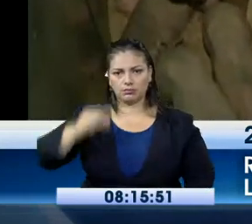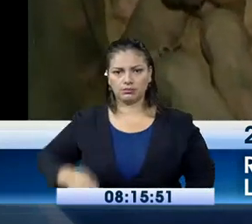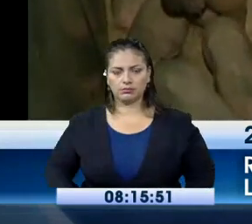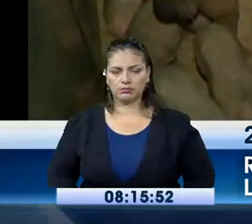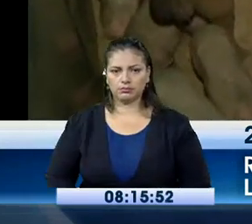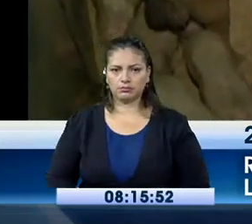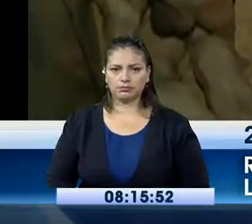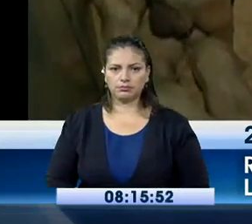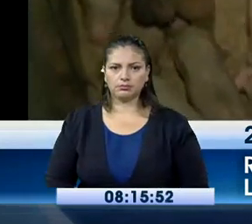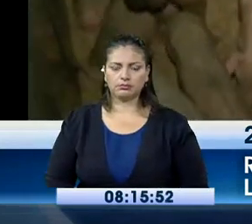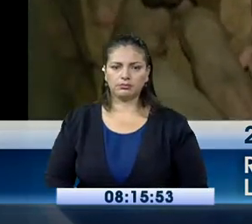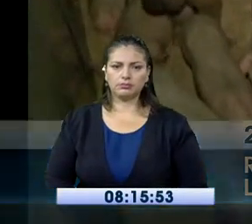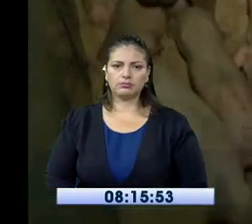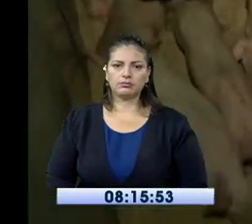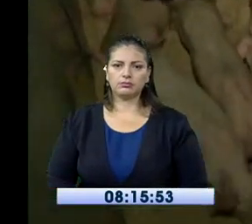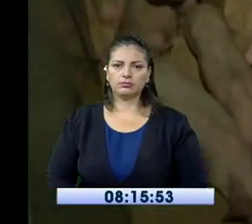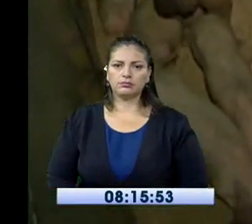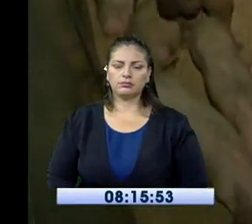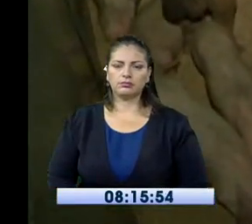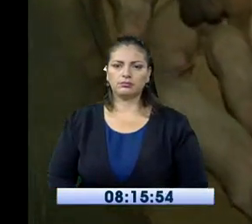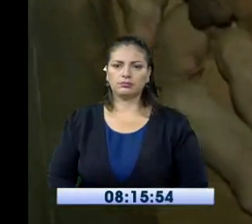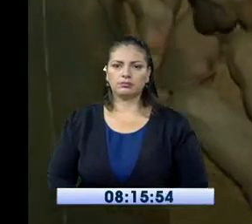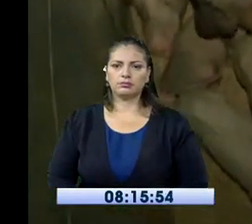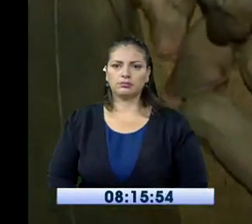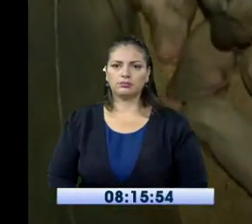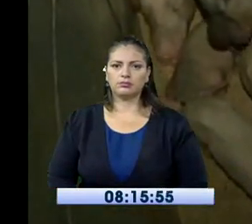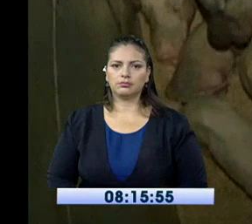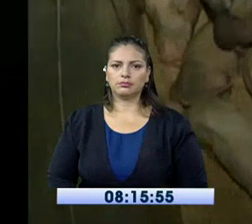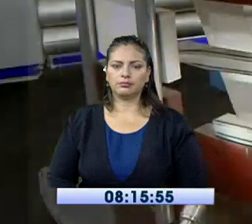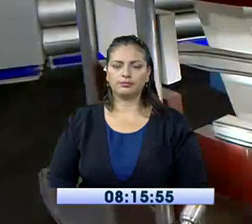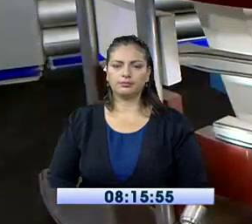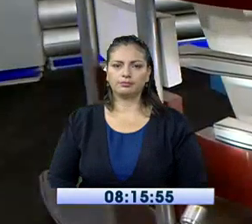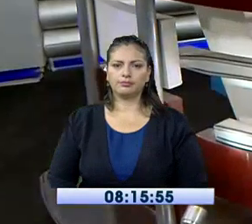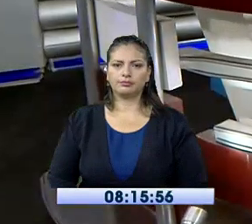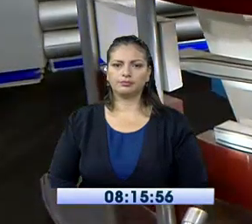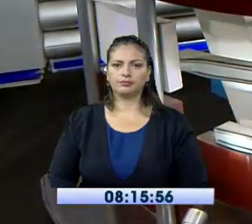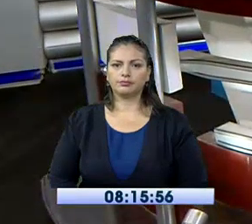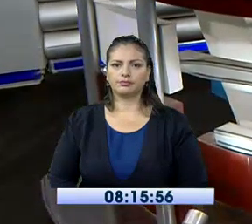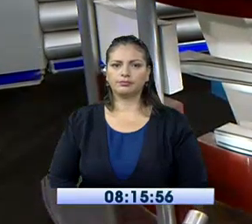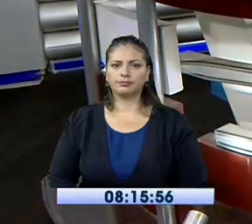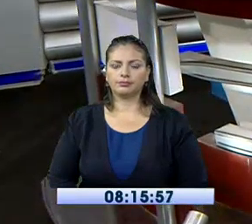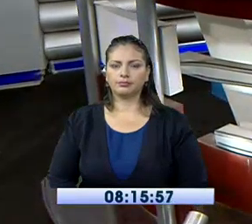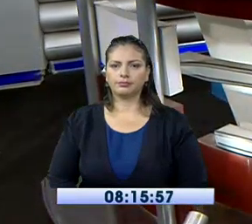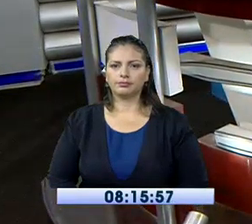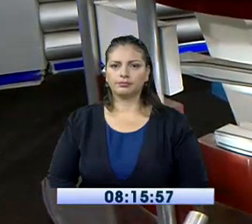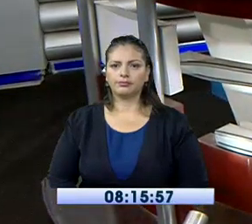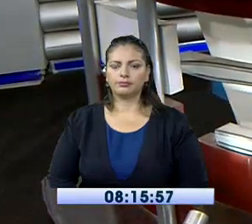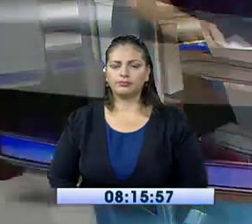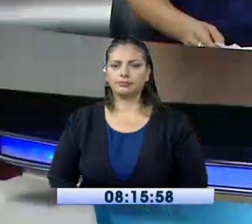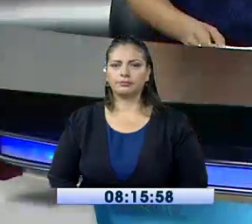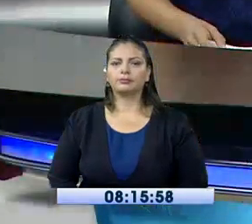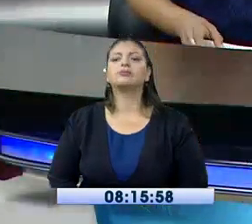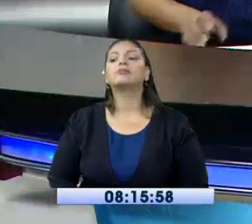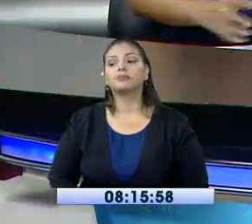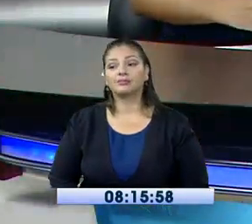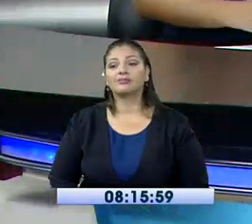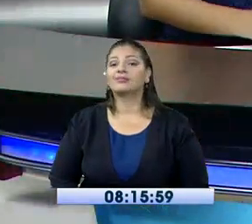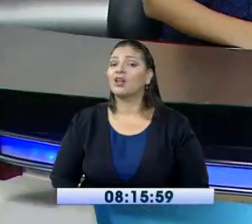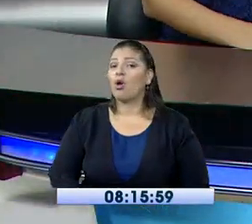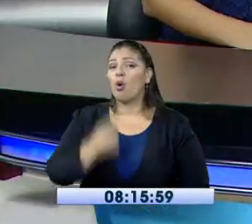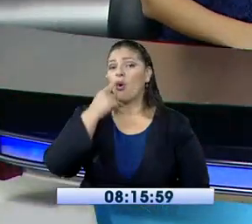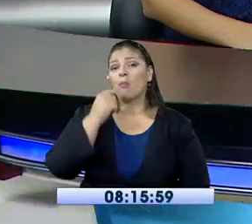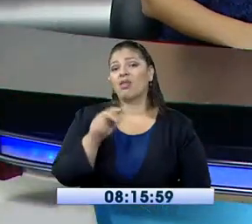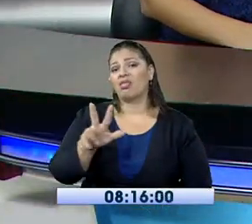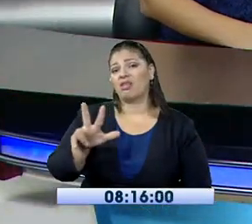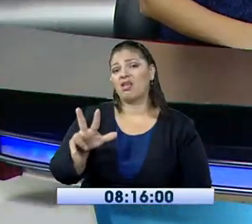Informó Jorge Salazar. ¿Quién está tomando procedimiento? 3 adolescentes fueron aislados, acusados de robar con un arma